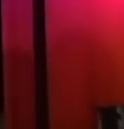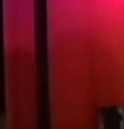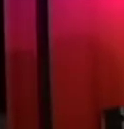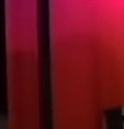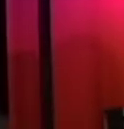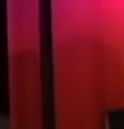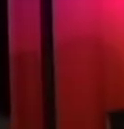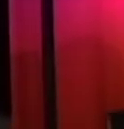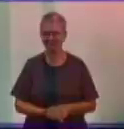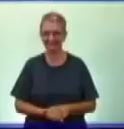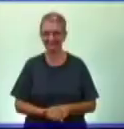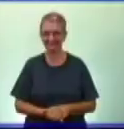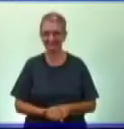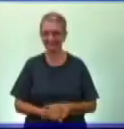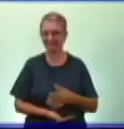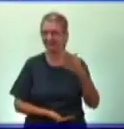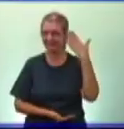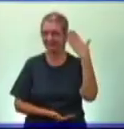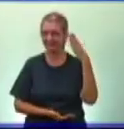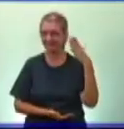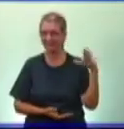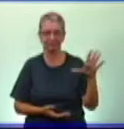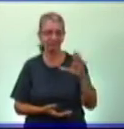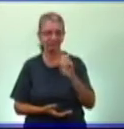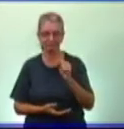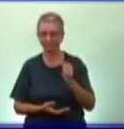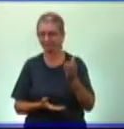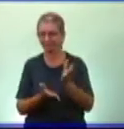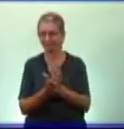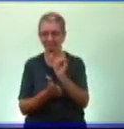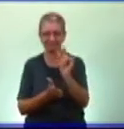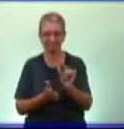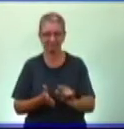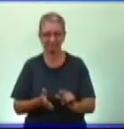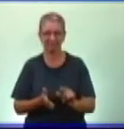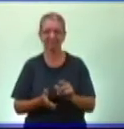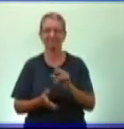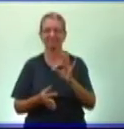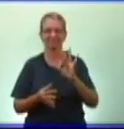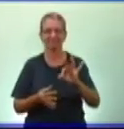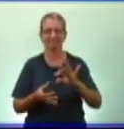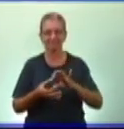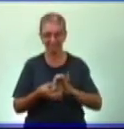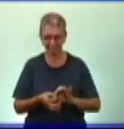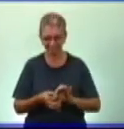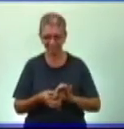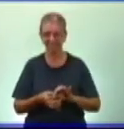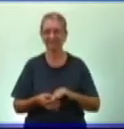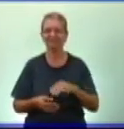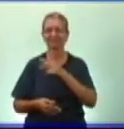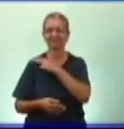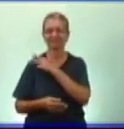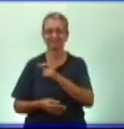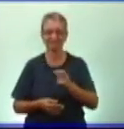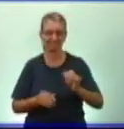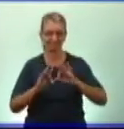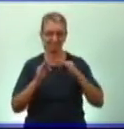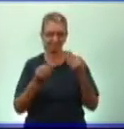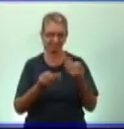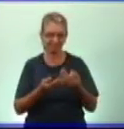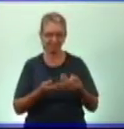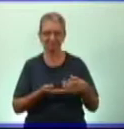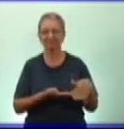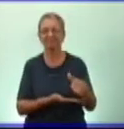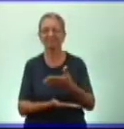mis saludos para todos los estudiantes de octavo grado, para sus profesores y los familiares que los acompañan en esta etapa